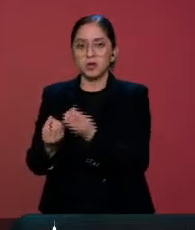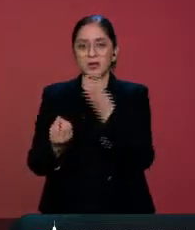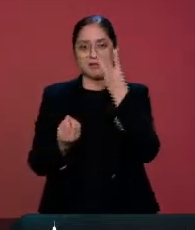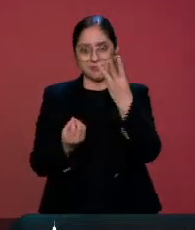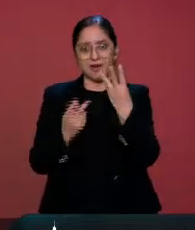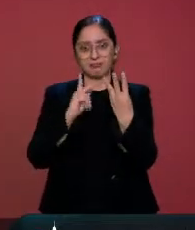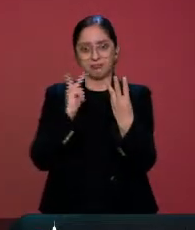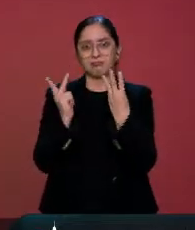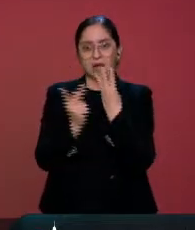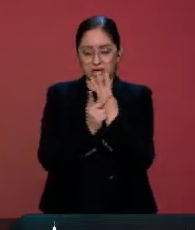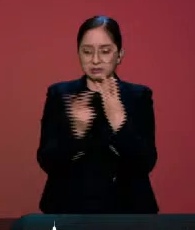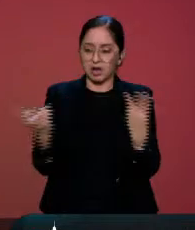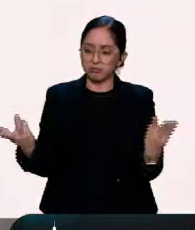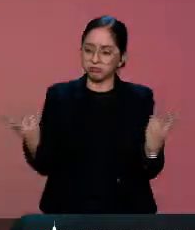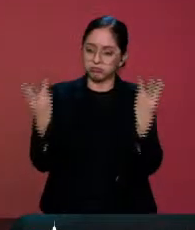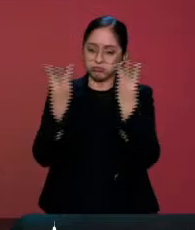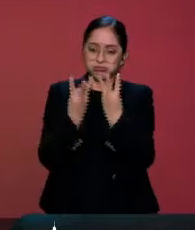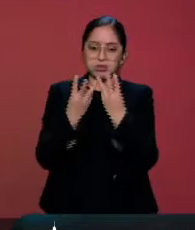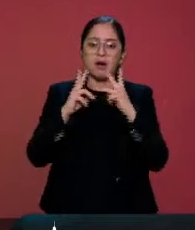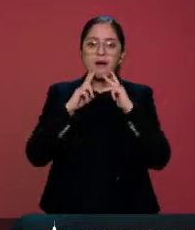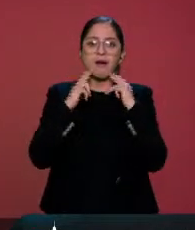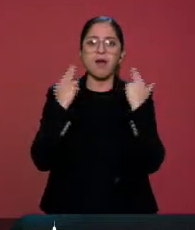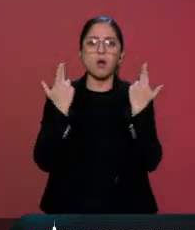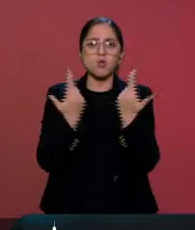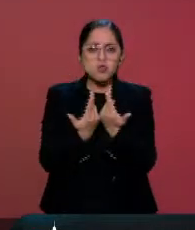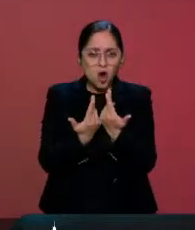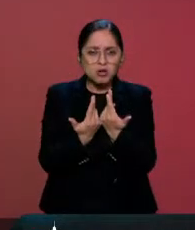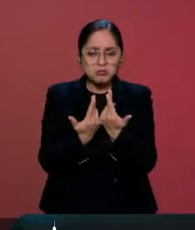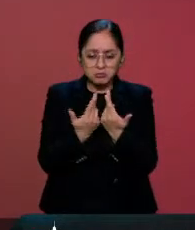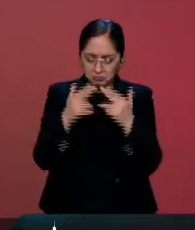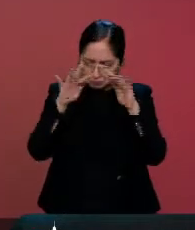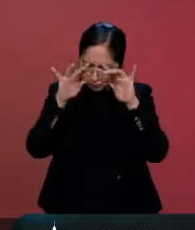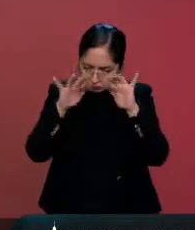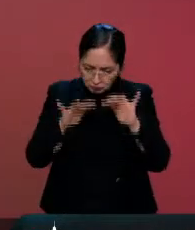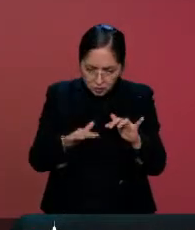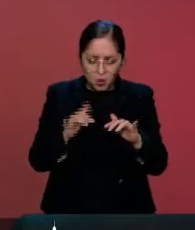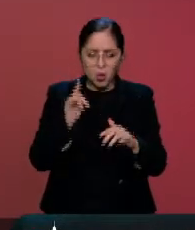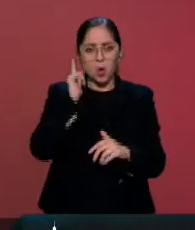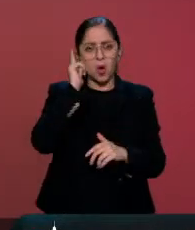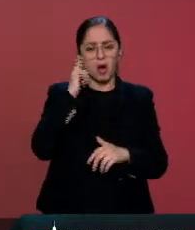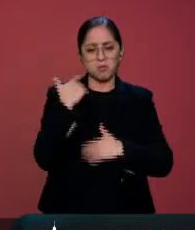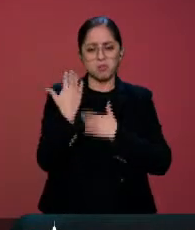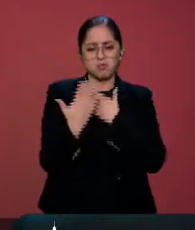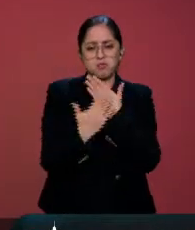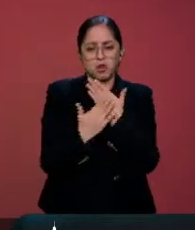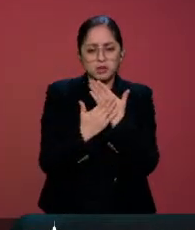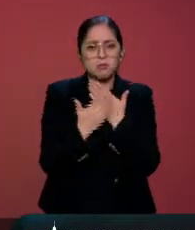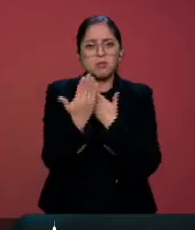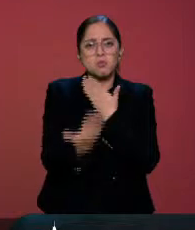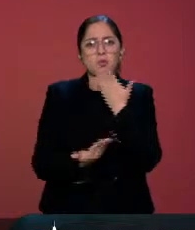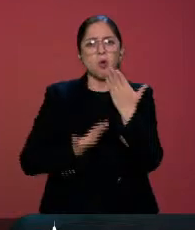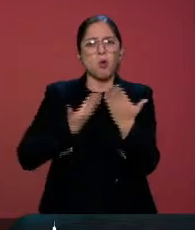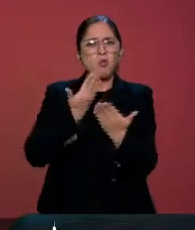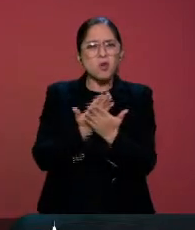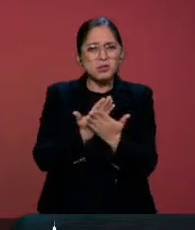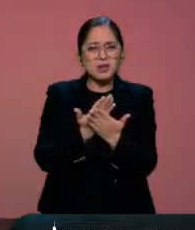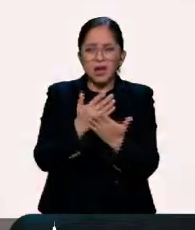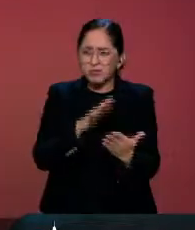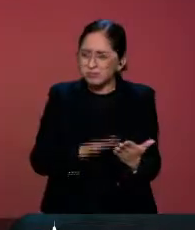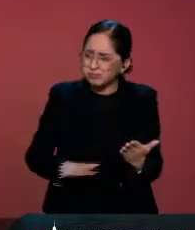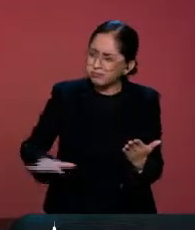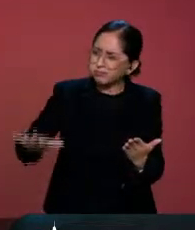pronto una propuesta para detener la guerra en todas partes